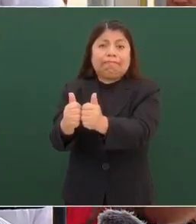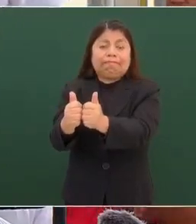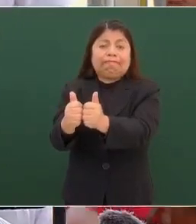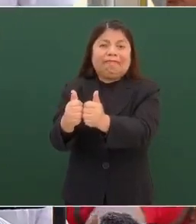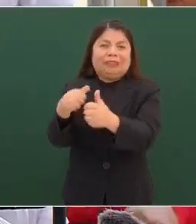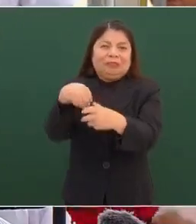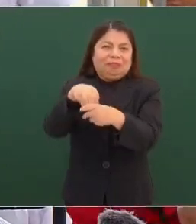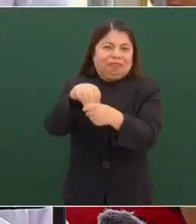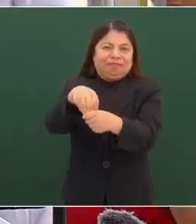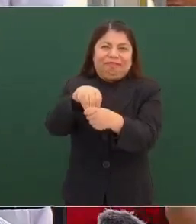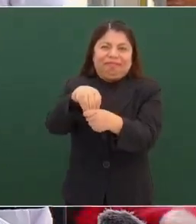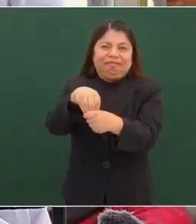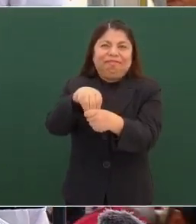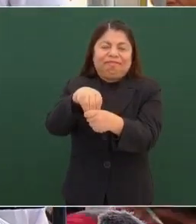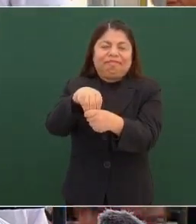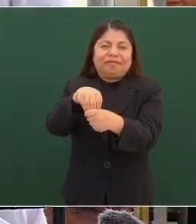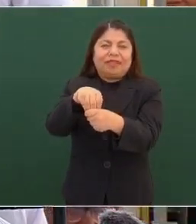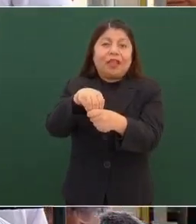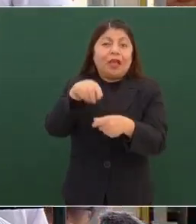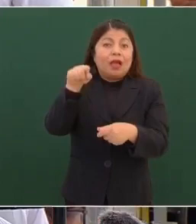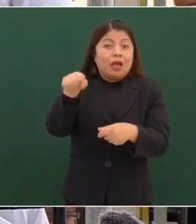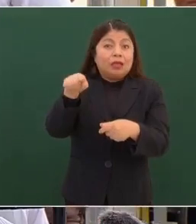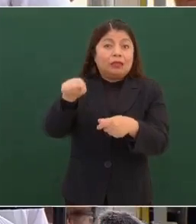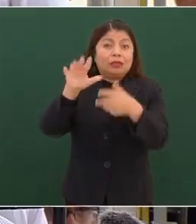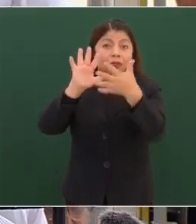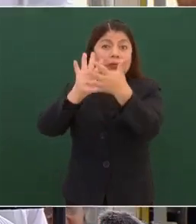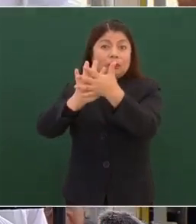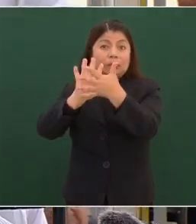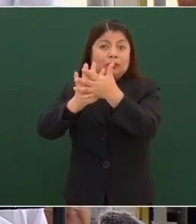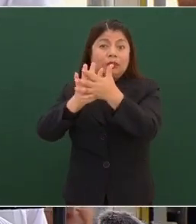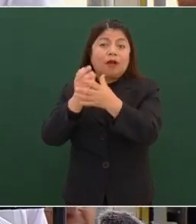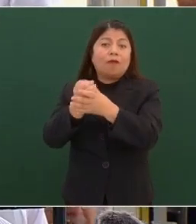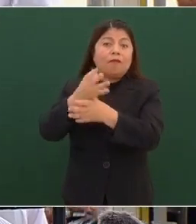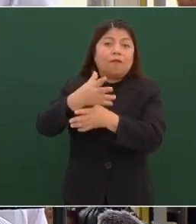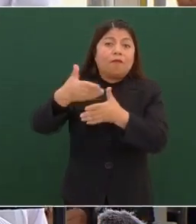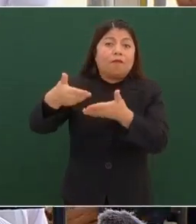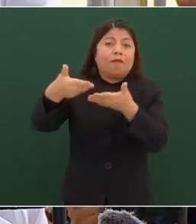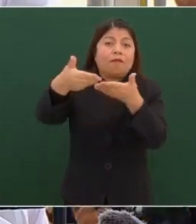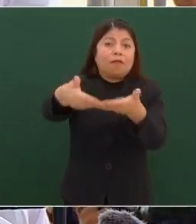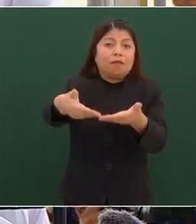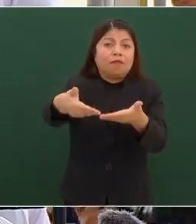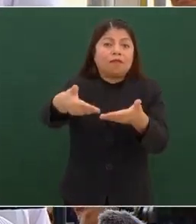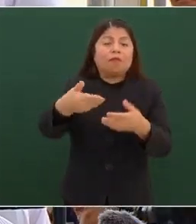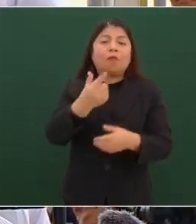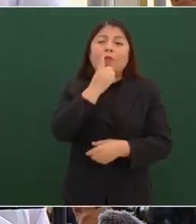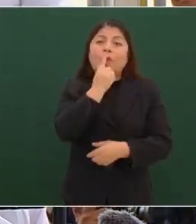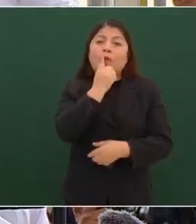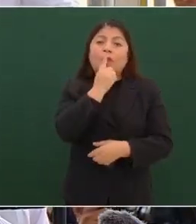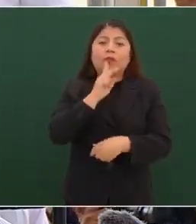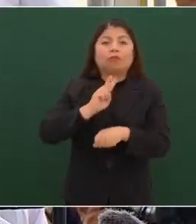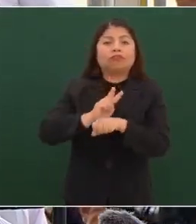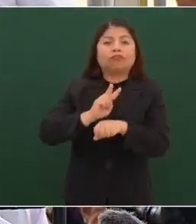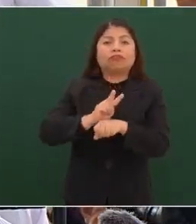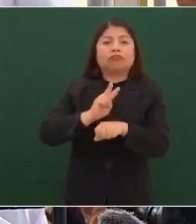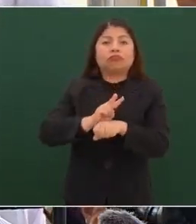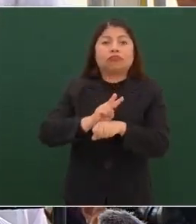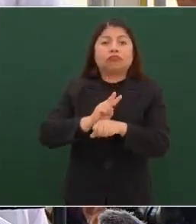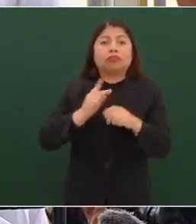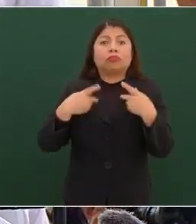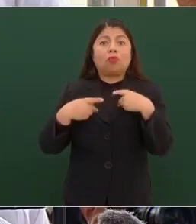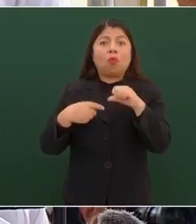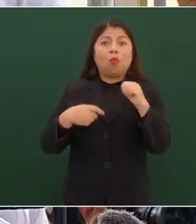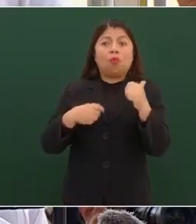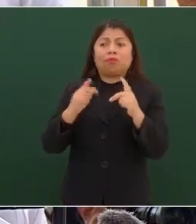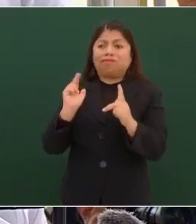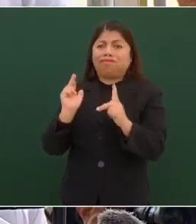a uno de los custodios afuera del penal, entonces les ha pedido a lo mejor que si se puede hacer la opción de poder reubicar ese penal, porque